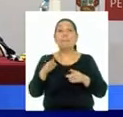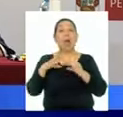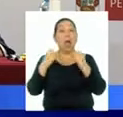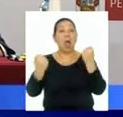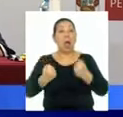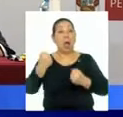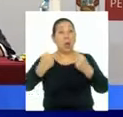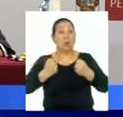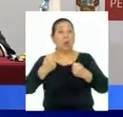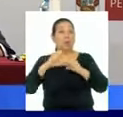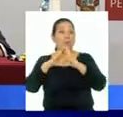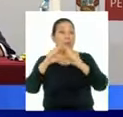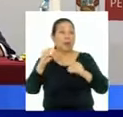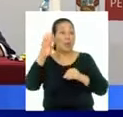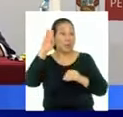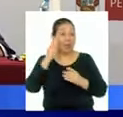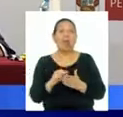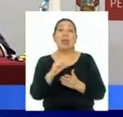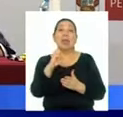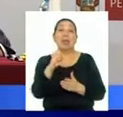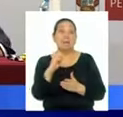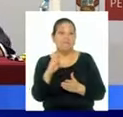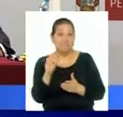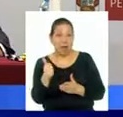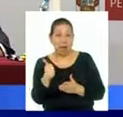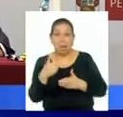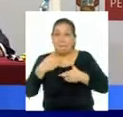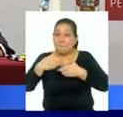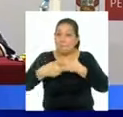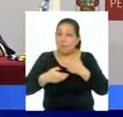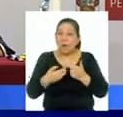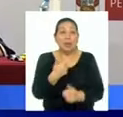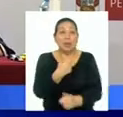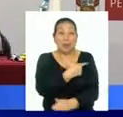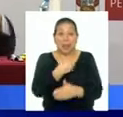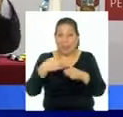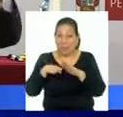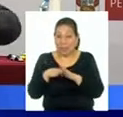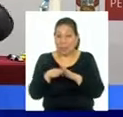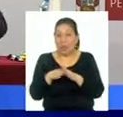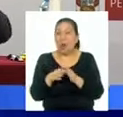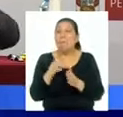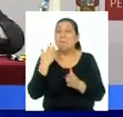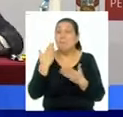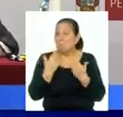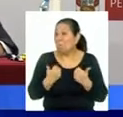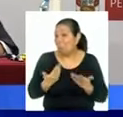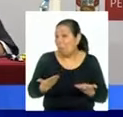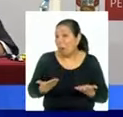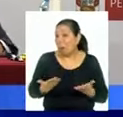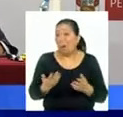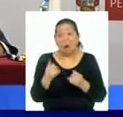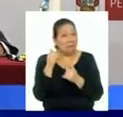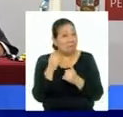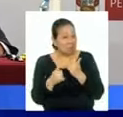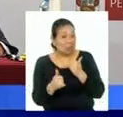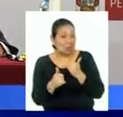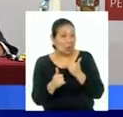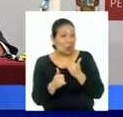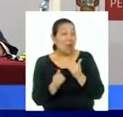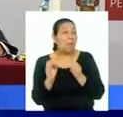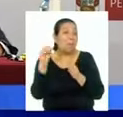Hemos creado el sistema SIGEVA para gestionar el proceso de vacunación dentro de la Policía Nacional y, bueno, al final, digamos,